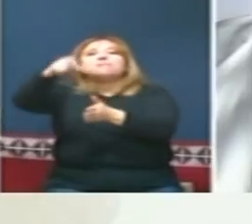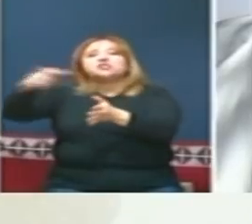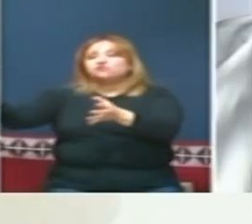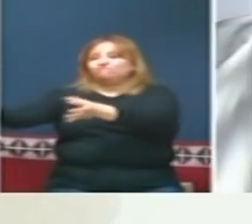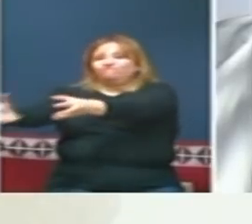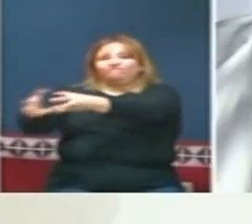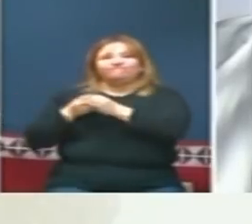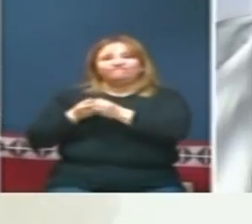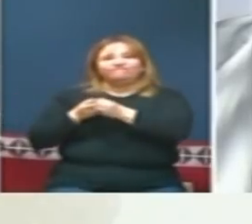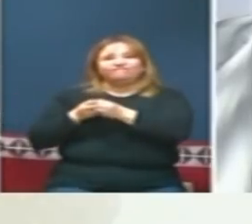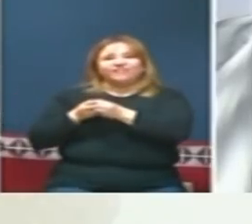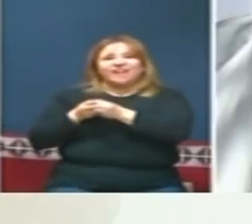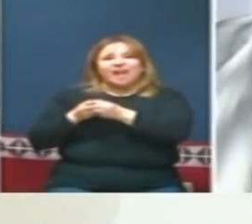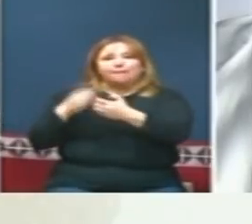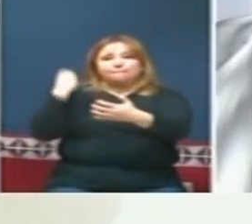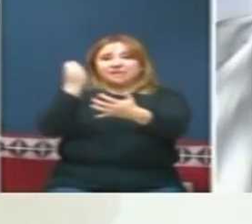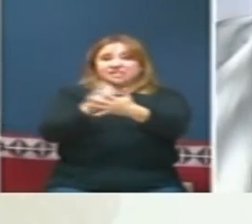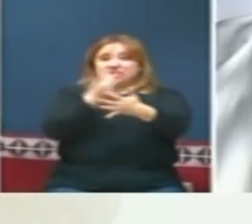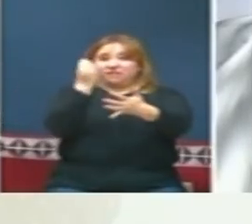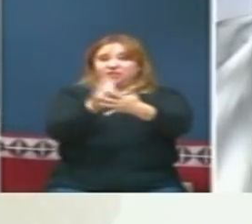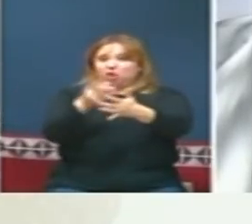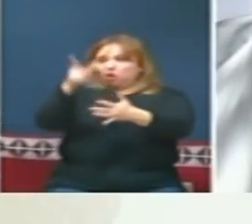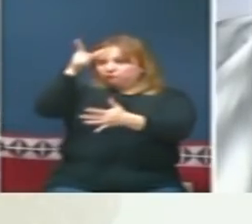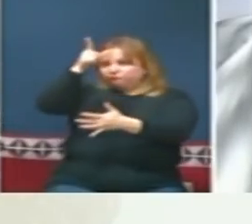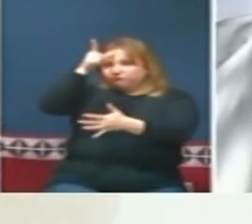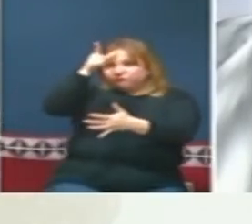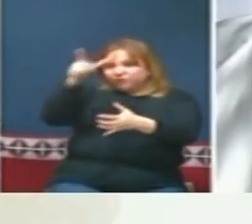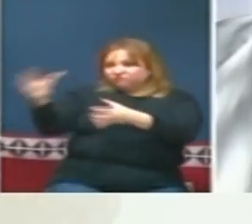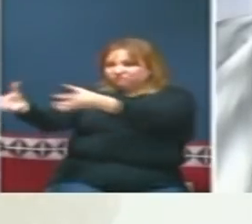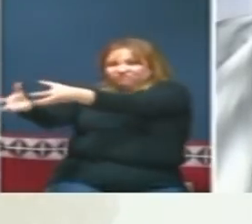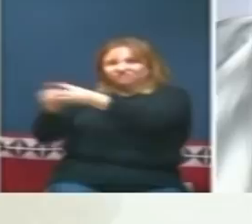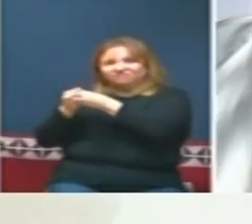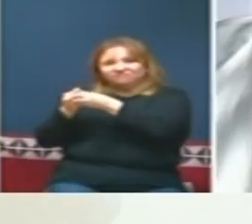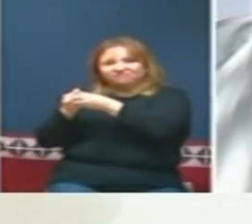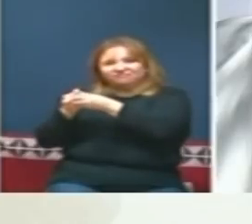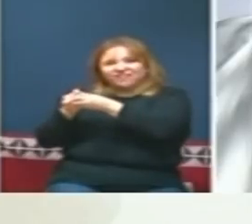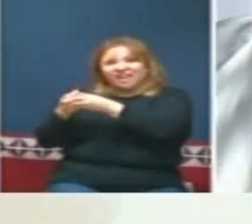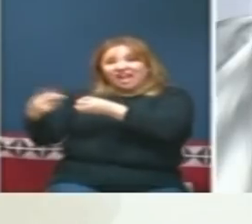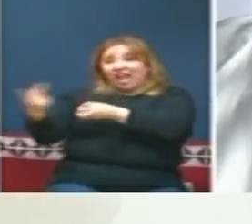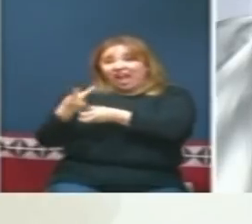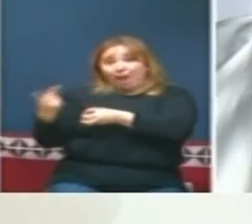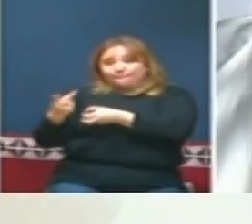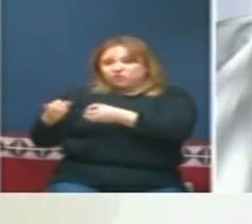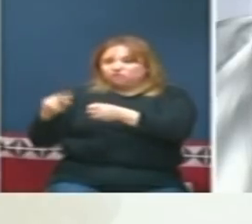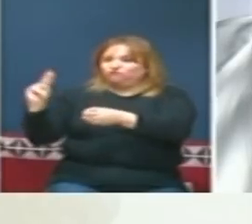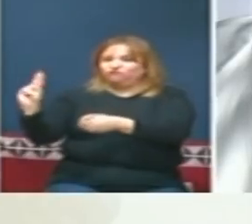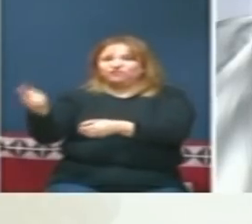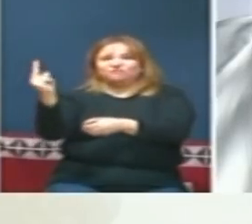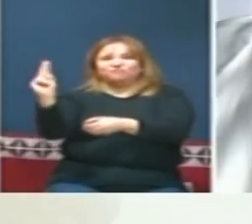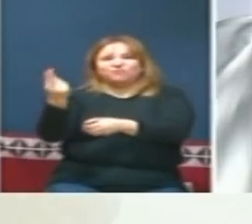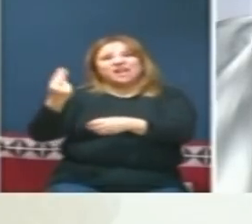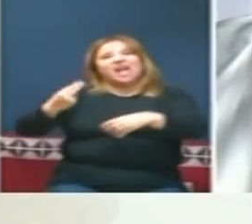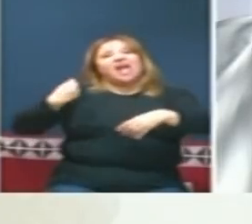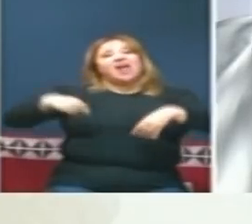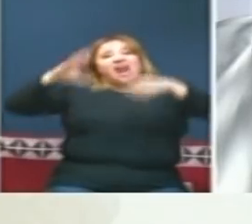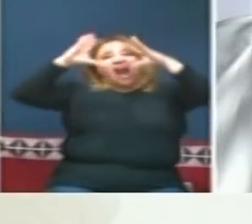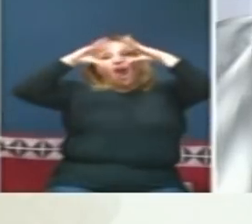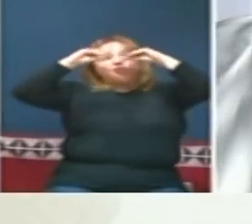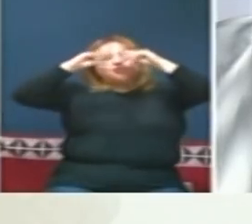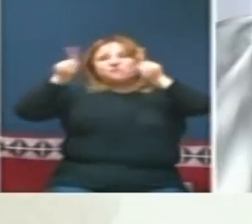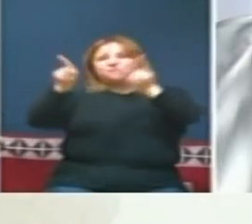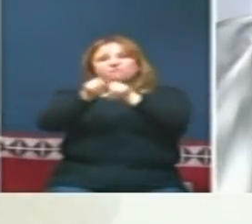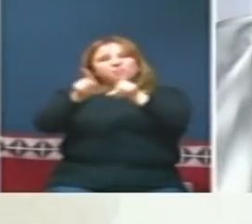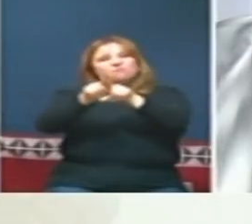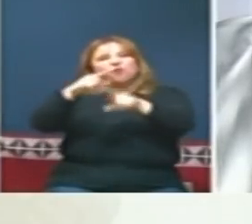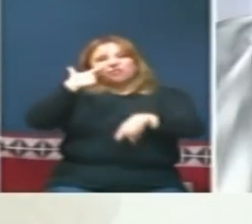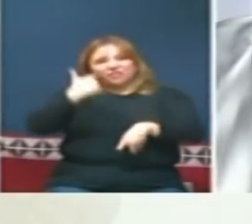se presentaron como miembros de la policía. Ambos fueron asesinados en la noche de ese mismo día.